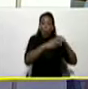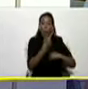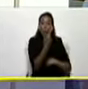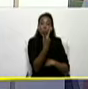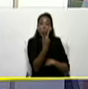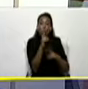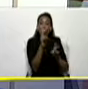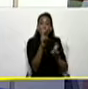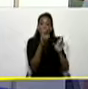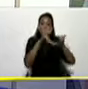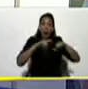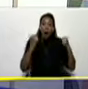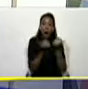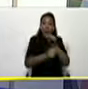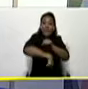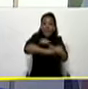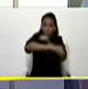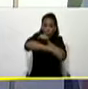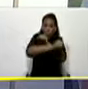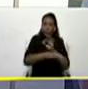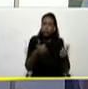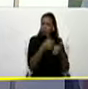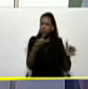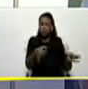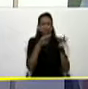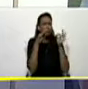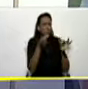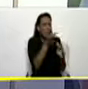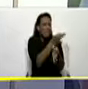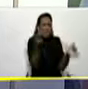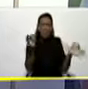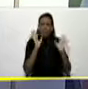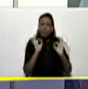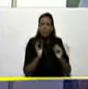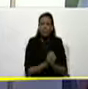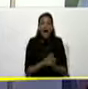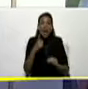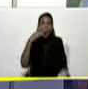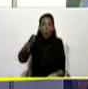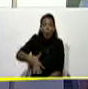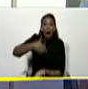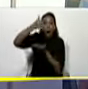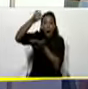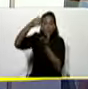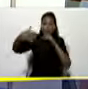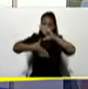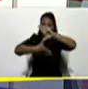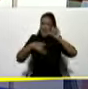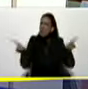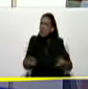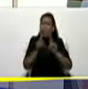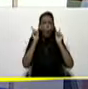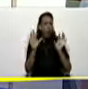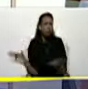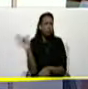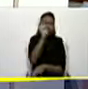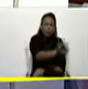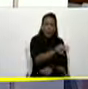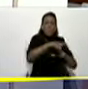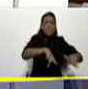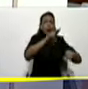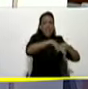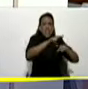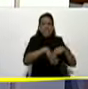nuevas canchas de fútbol de primer mundo, como las de la Copa América, igualita. Vienen para los